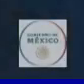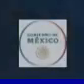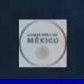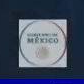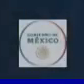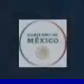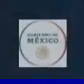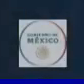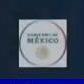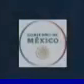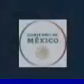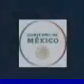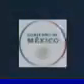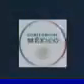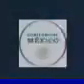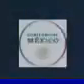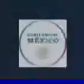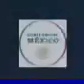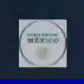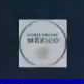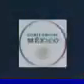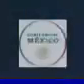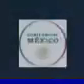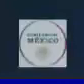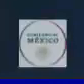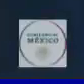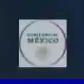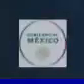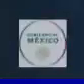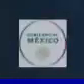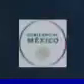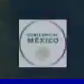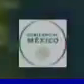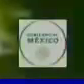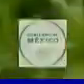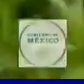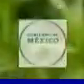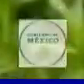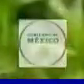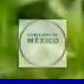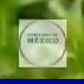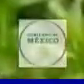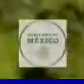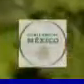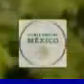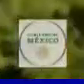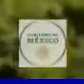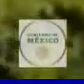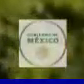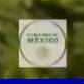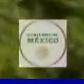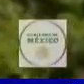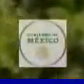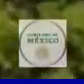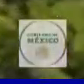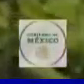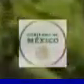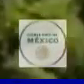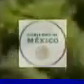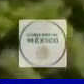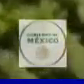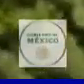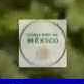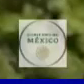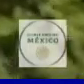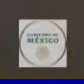como los Petenes, área natural protegida que se extiende por los municipios de Calquimí, Geselchacán, Tenabo